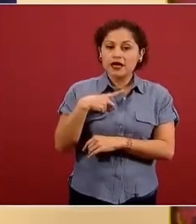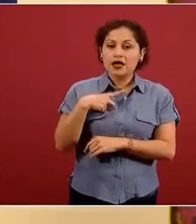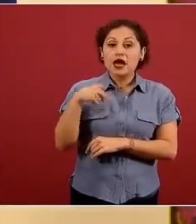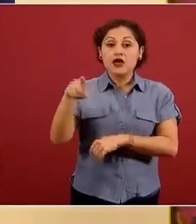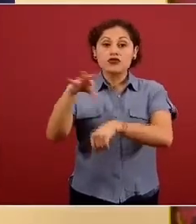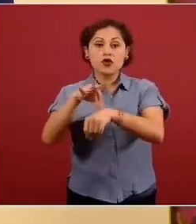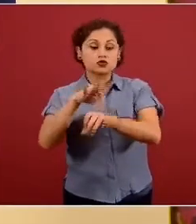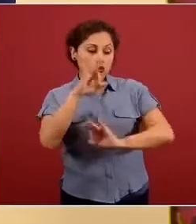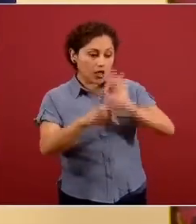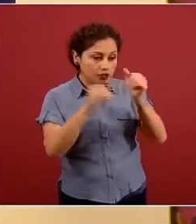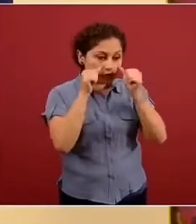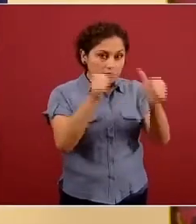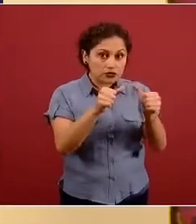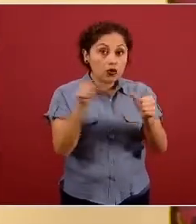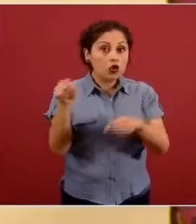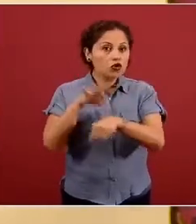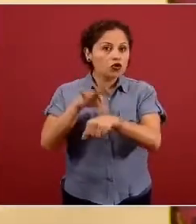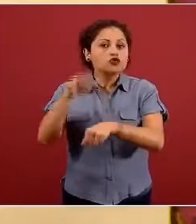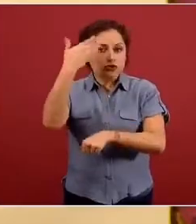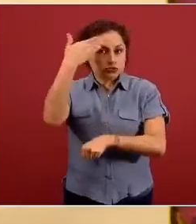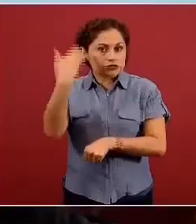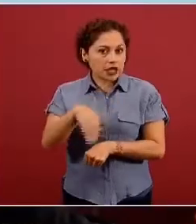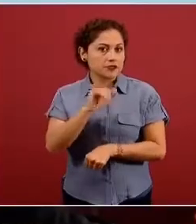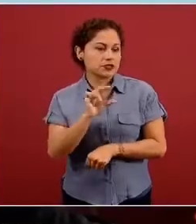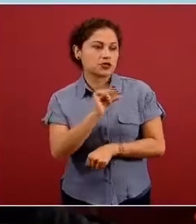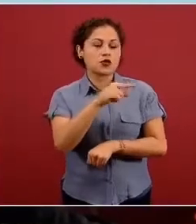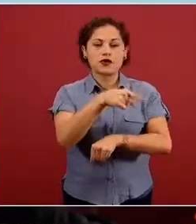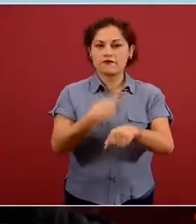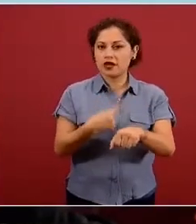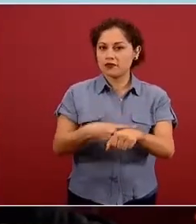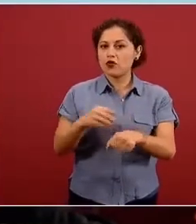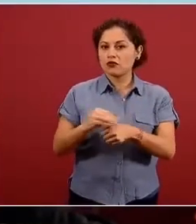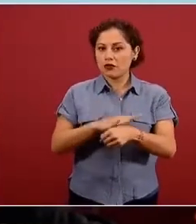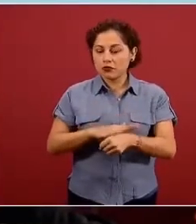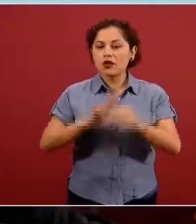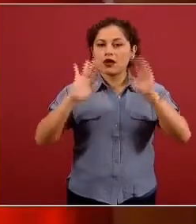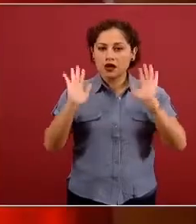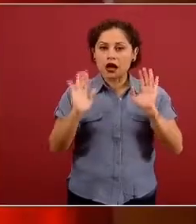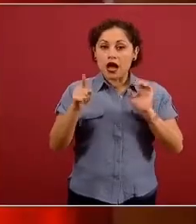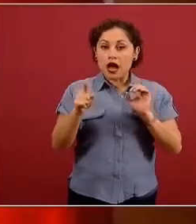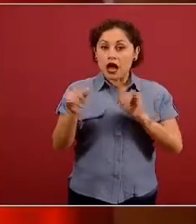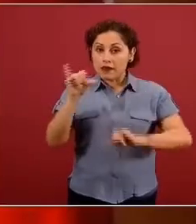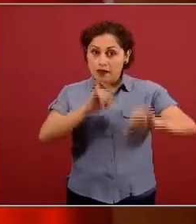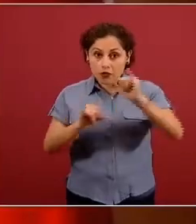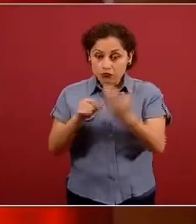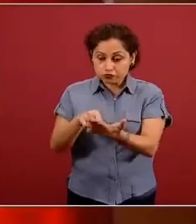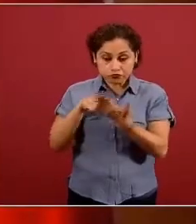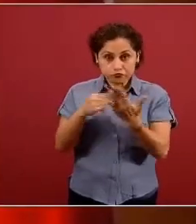Es decir, aunque no haya una confirmación diagnóstica por laboratorio, si una persona